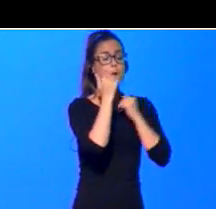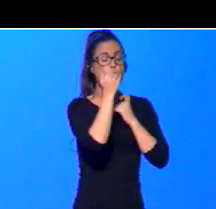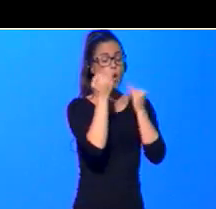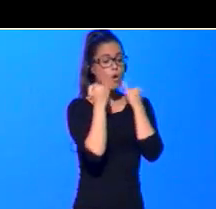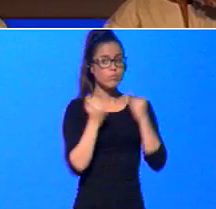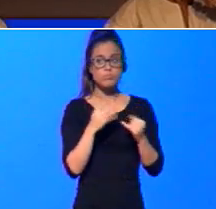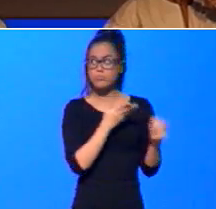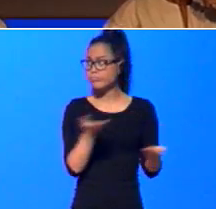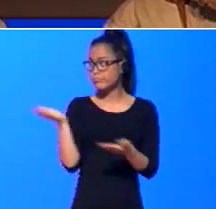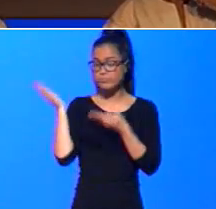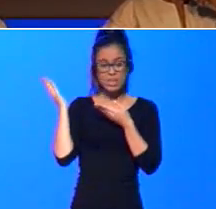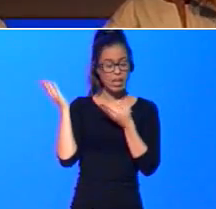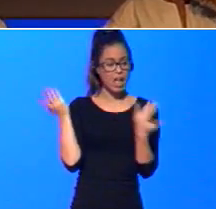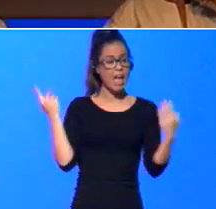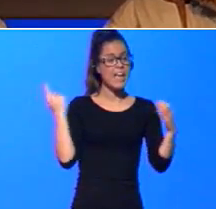Tenéis ahí arriba,